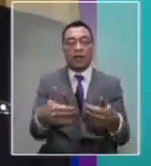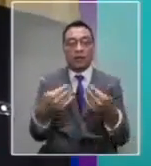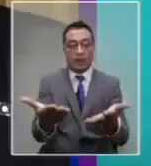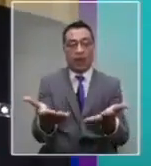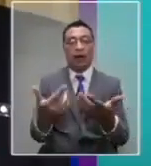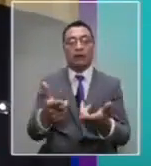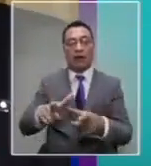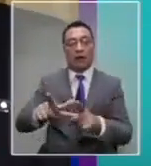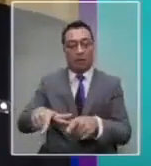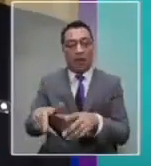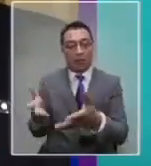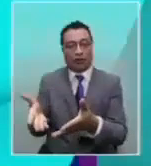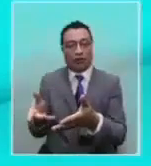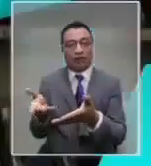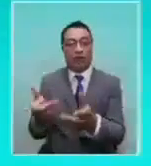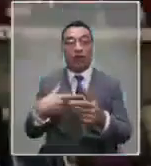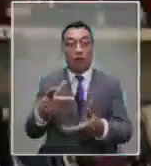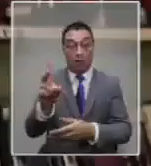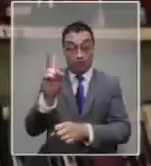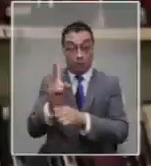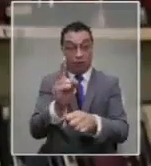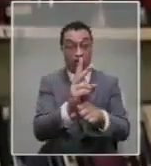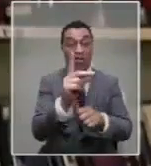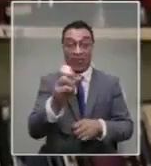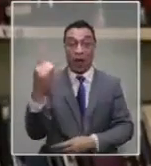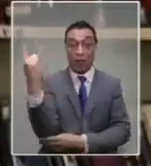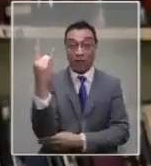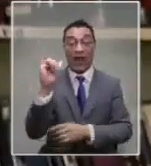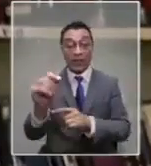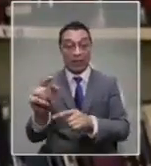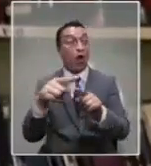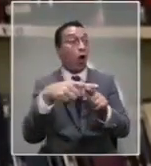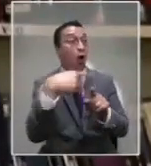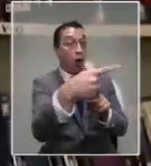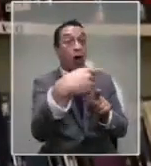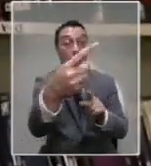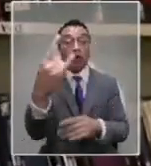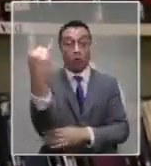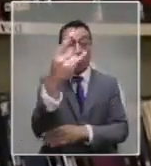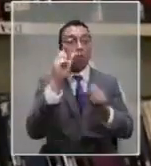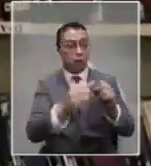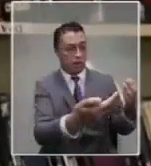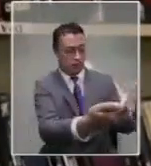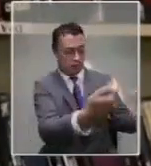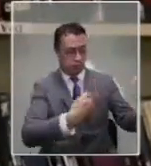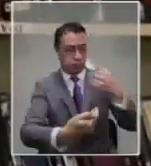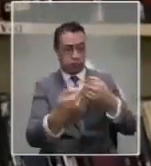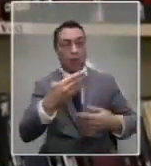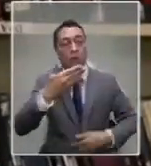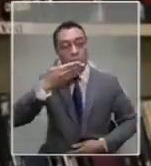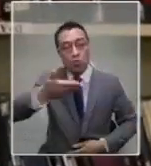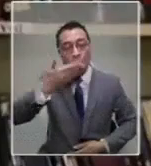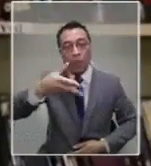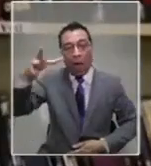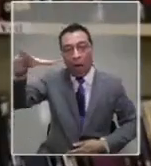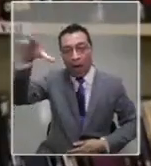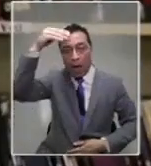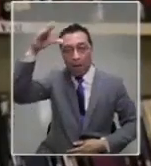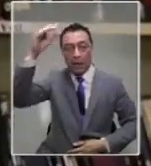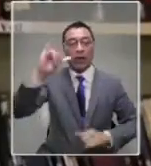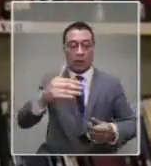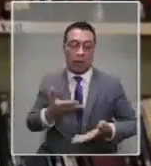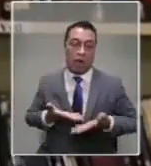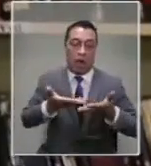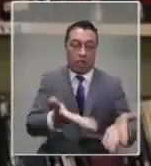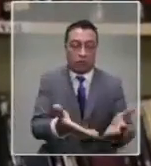generar este espacio en el cual académicos de la universidad y académicos de otras universidades puedan venir acá a contar su experiencia